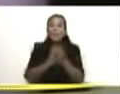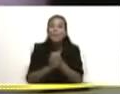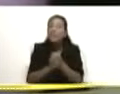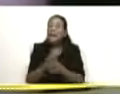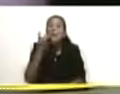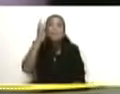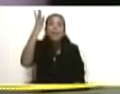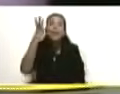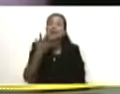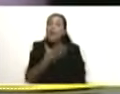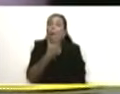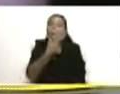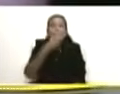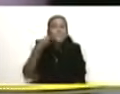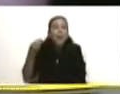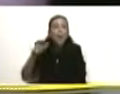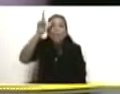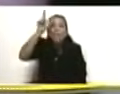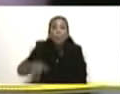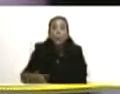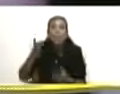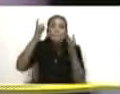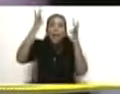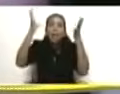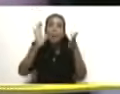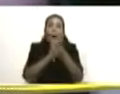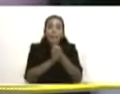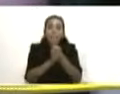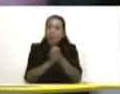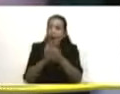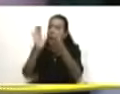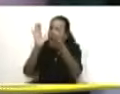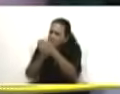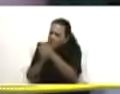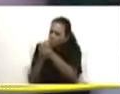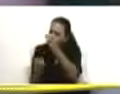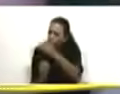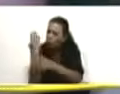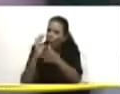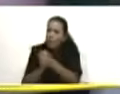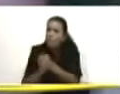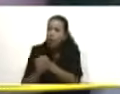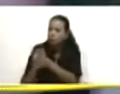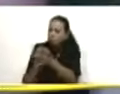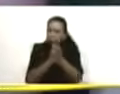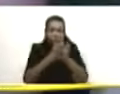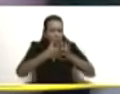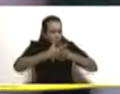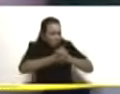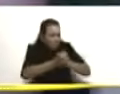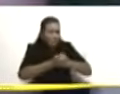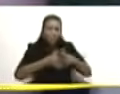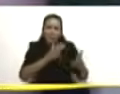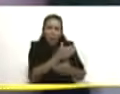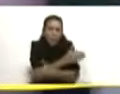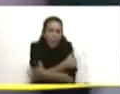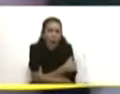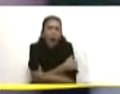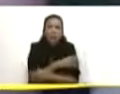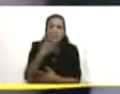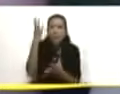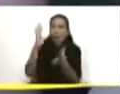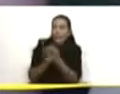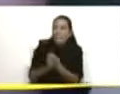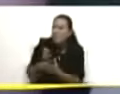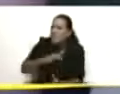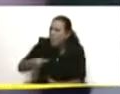hombre y de la mujer. Y es por eso que la amistad debería sanar y debería también ser ese abrazo de los amigos